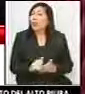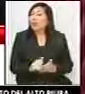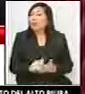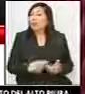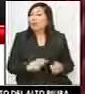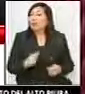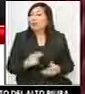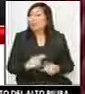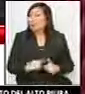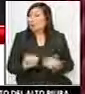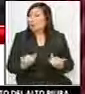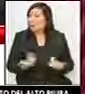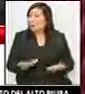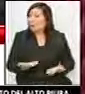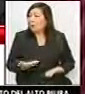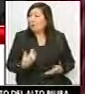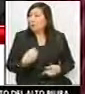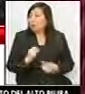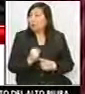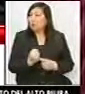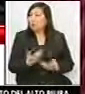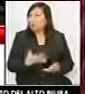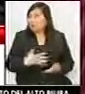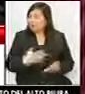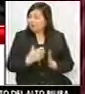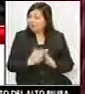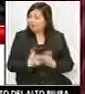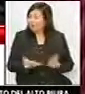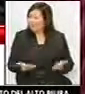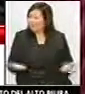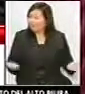delinquido pueden ser útiles a la sociedad? Por